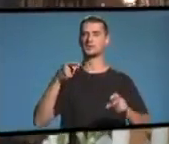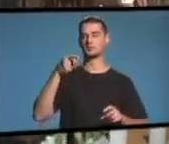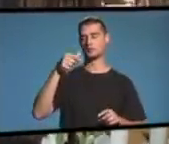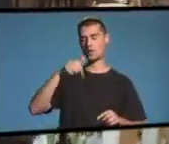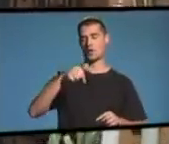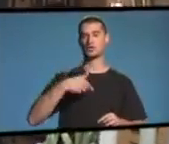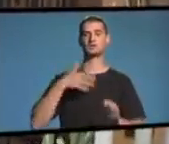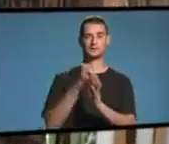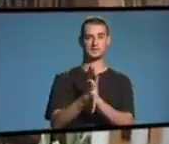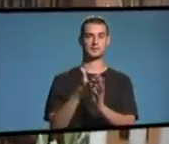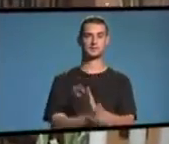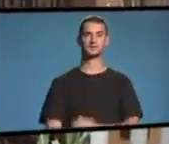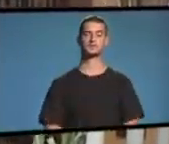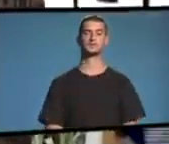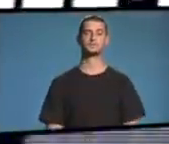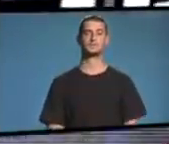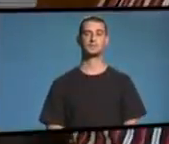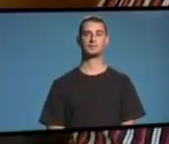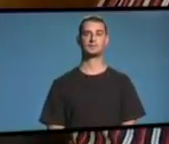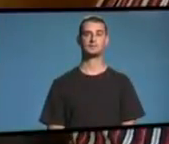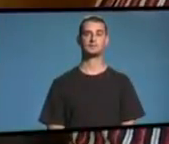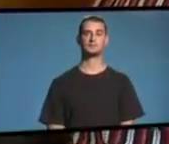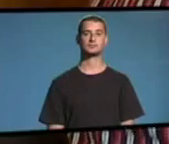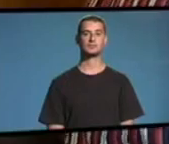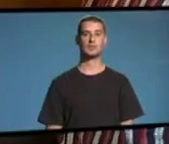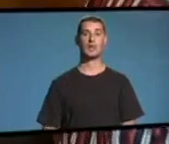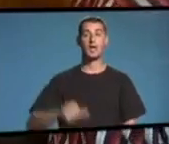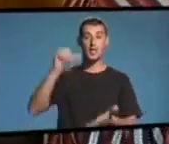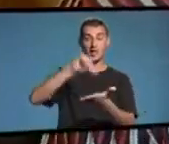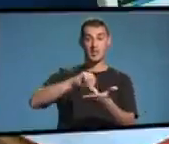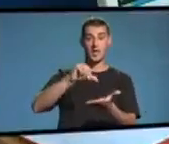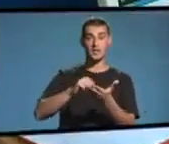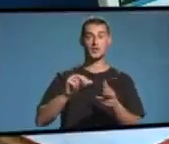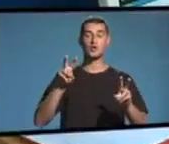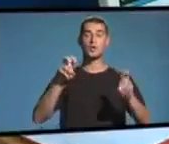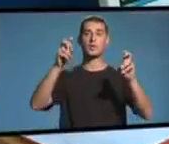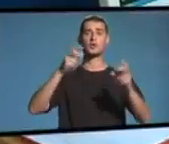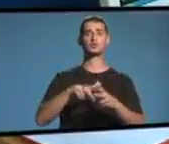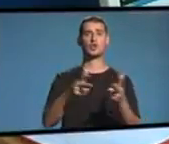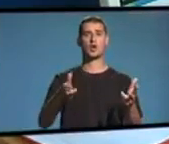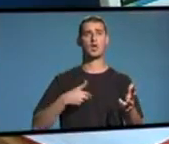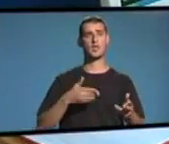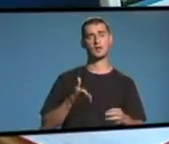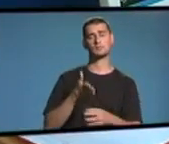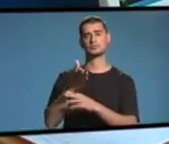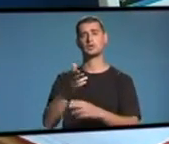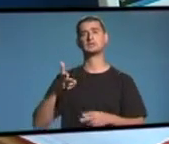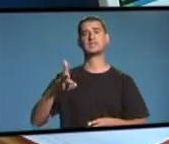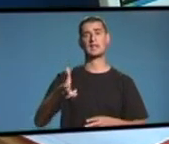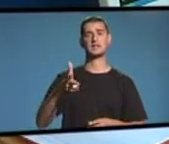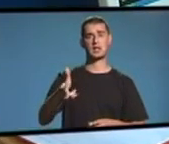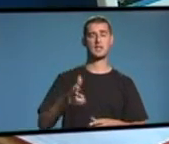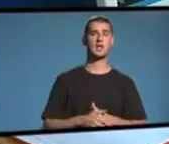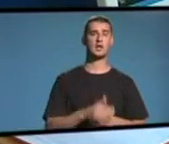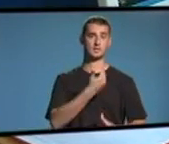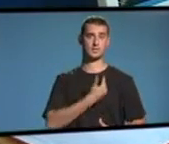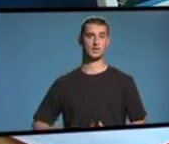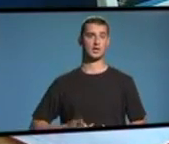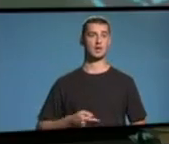acadar este distintivo de calidade. Falaremos lles desta iniciativa dirixida a promocionar os frutos da nosa terra e destes outros